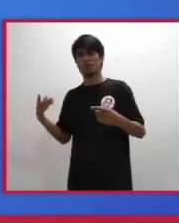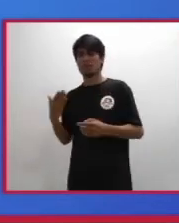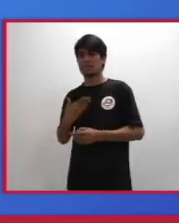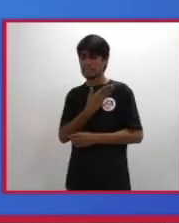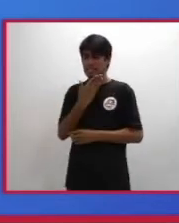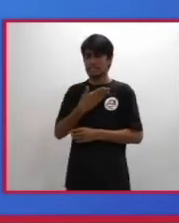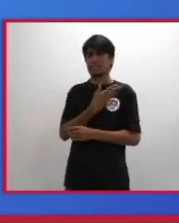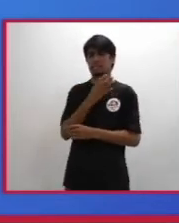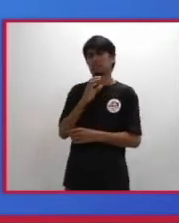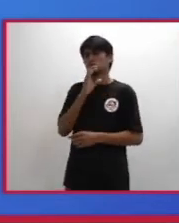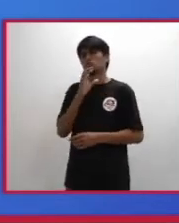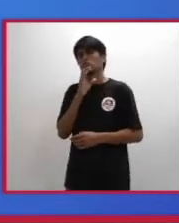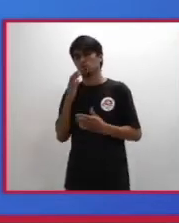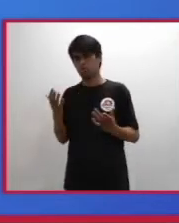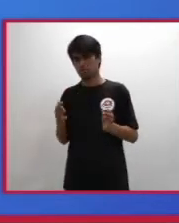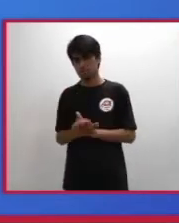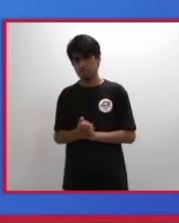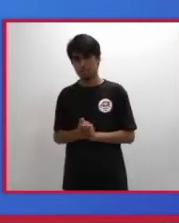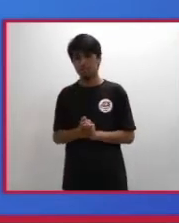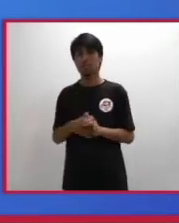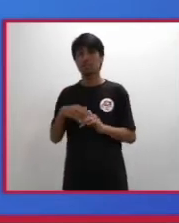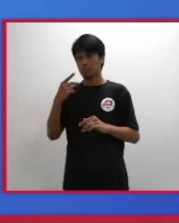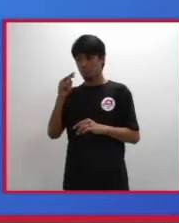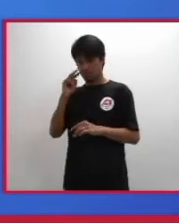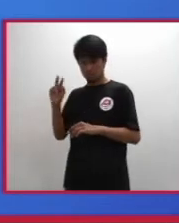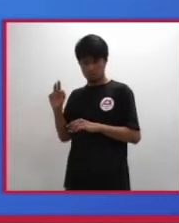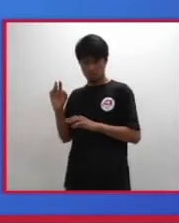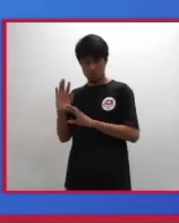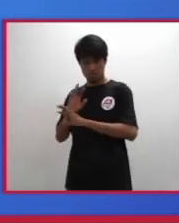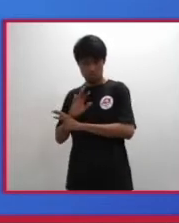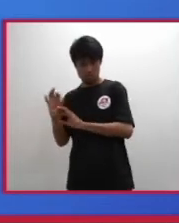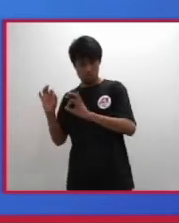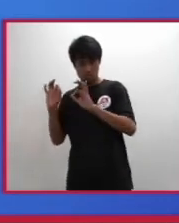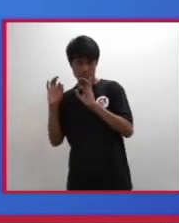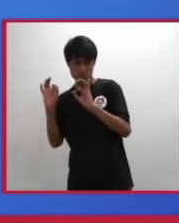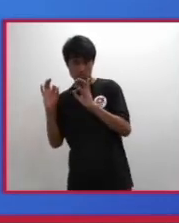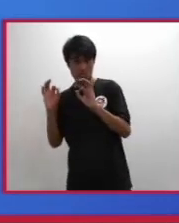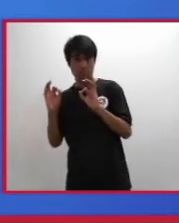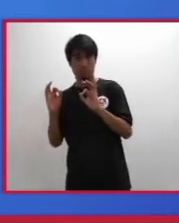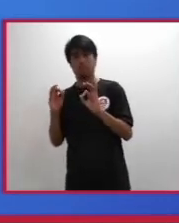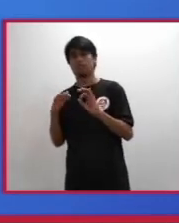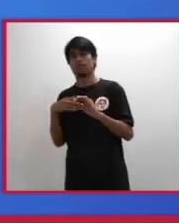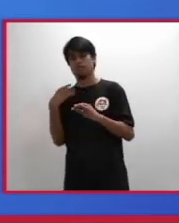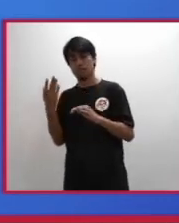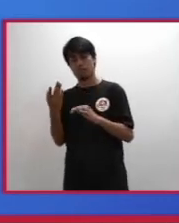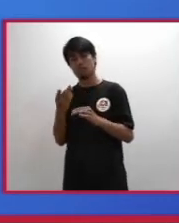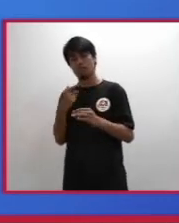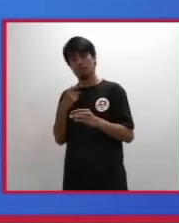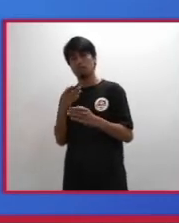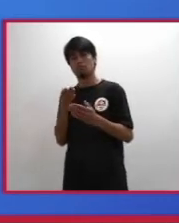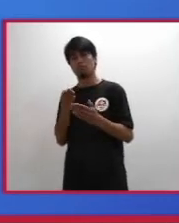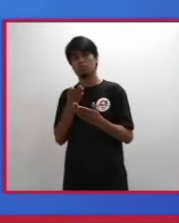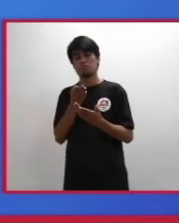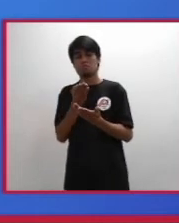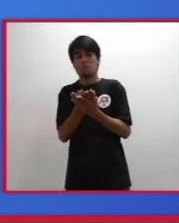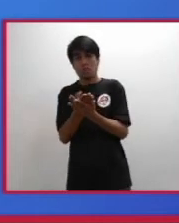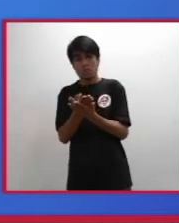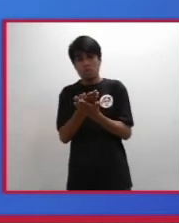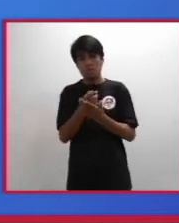accidentes. Luego de revisar esta serie de fotos, les solicitamos puedan